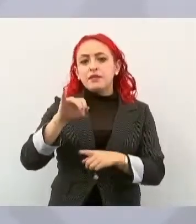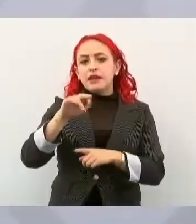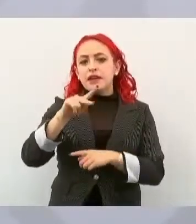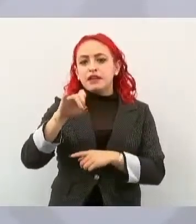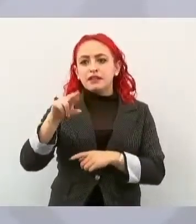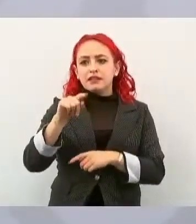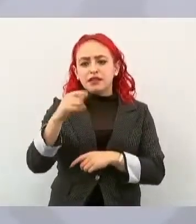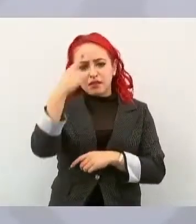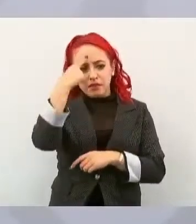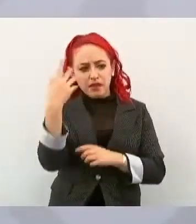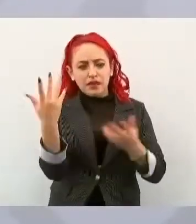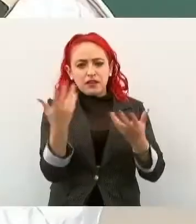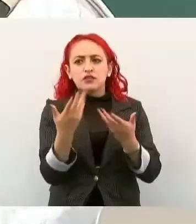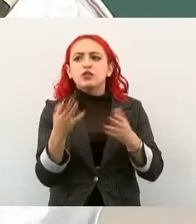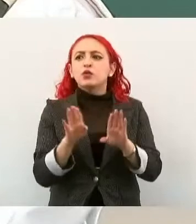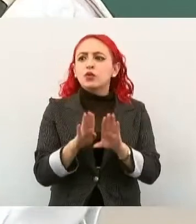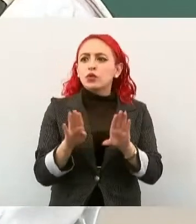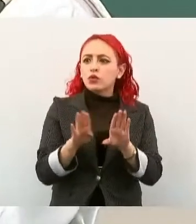hacerlo